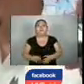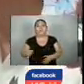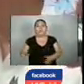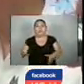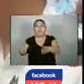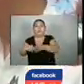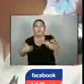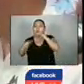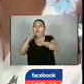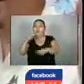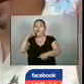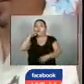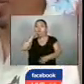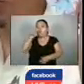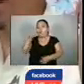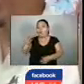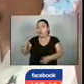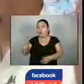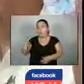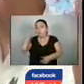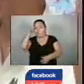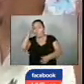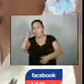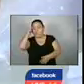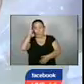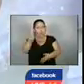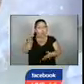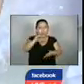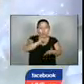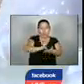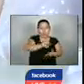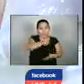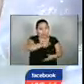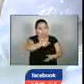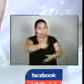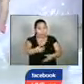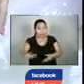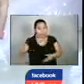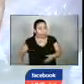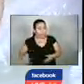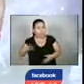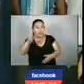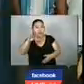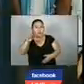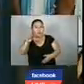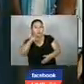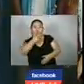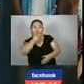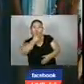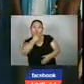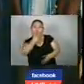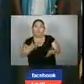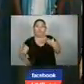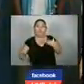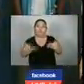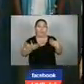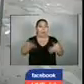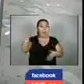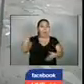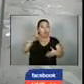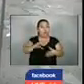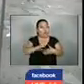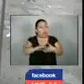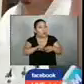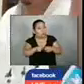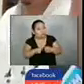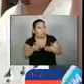la fracción del FMLN, Jaime Guevara, las intenciones para una reelección en el 2024 tienen un trasfondo de romper una tradición presidencial de